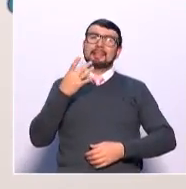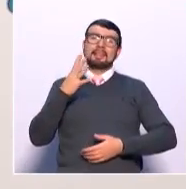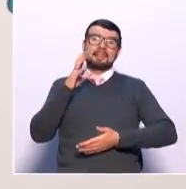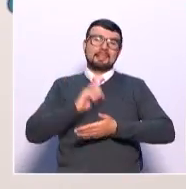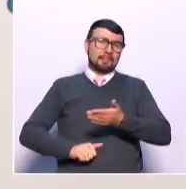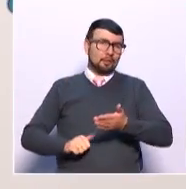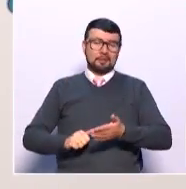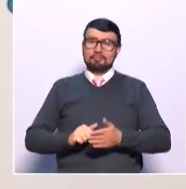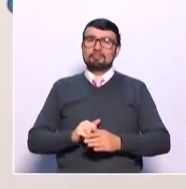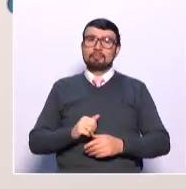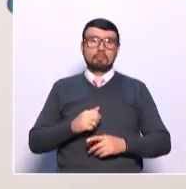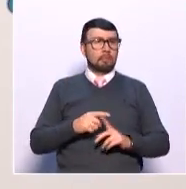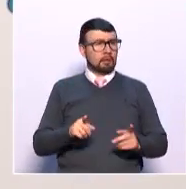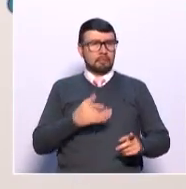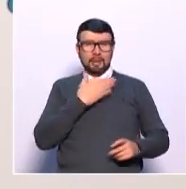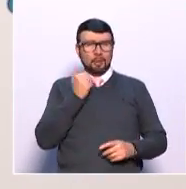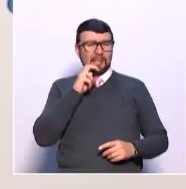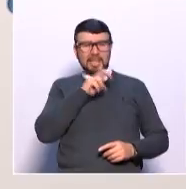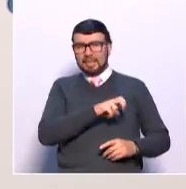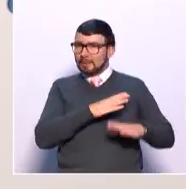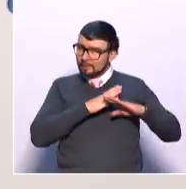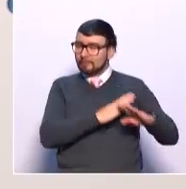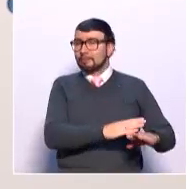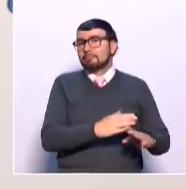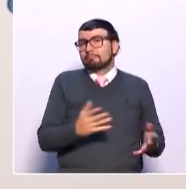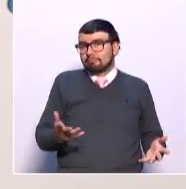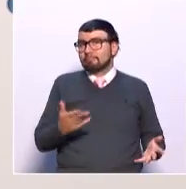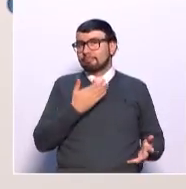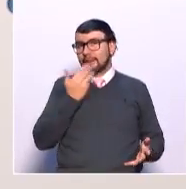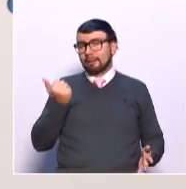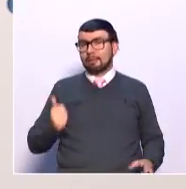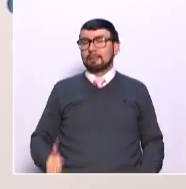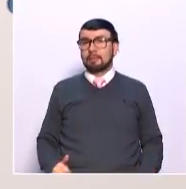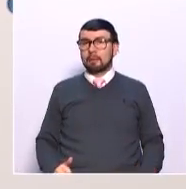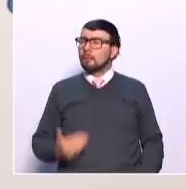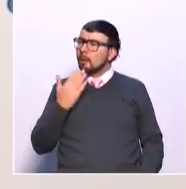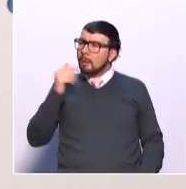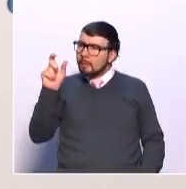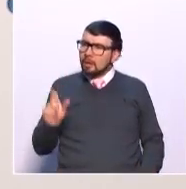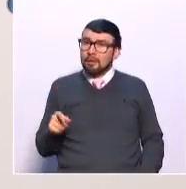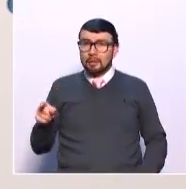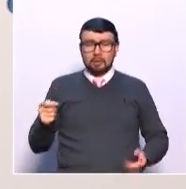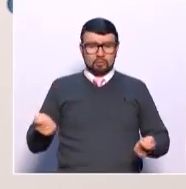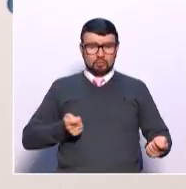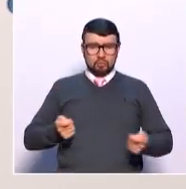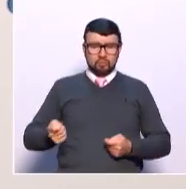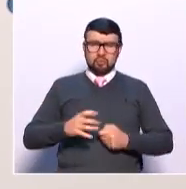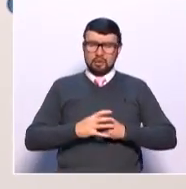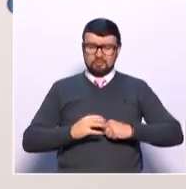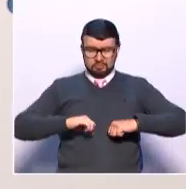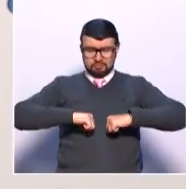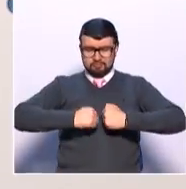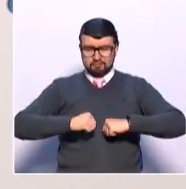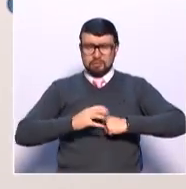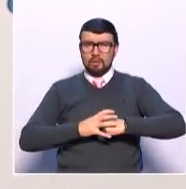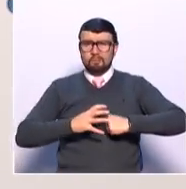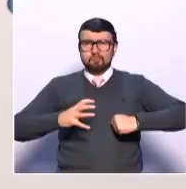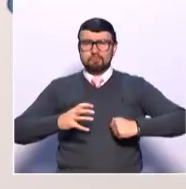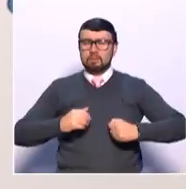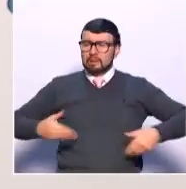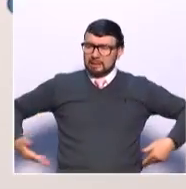carne al paciente entonces yo creo que bendiga a un paciente manejado en reumatología manejado en muchas especialidades